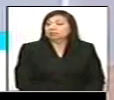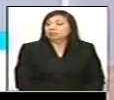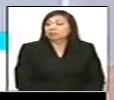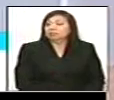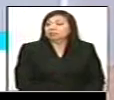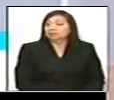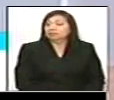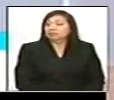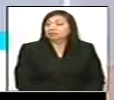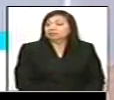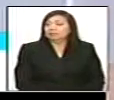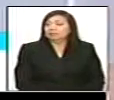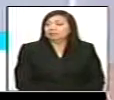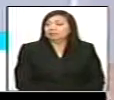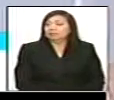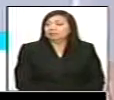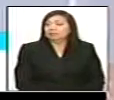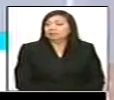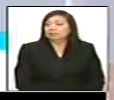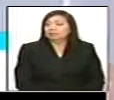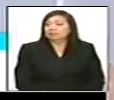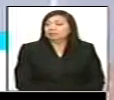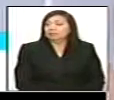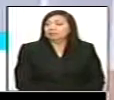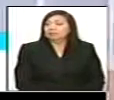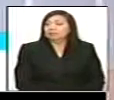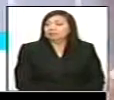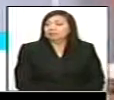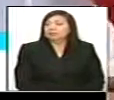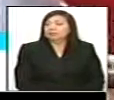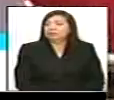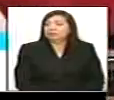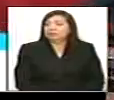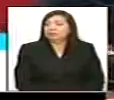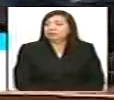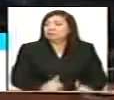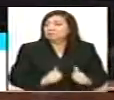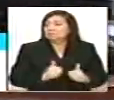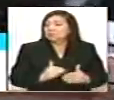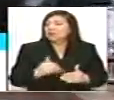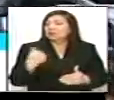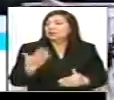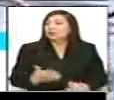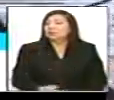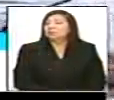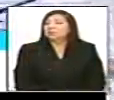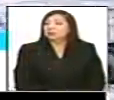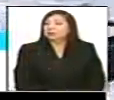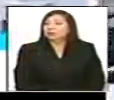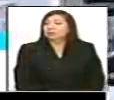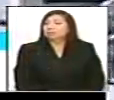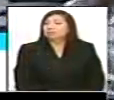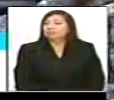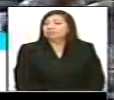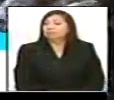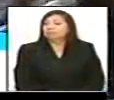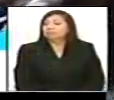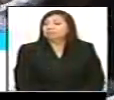pregunta del doctor? Sí. Por favor, doctor. Ya creo que ese es un acto post, ¿no? Primero el control de